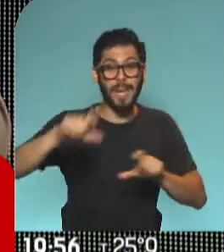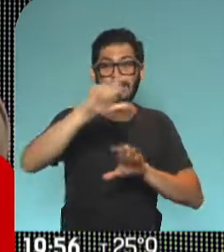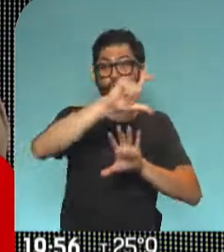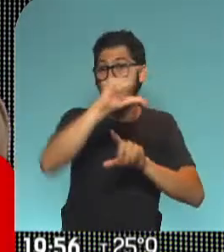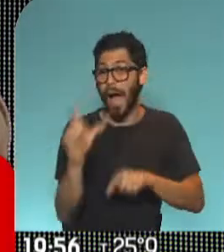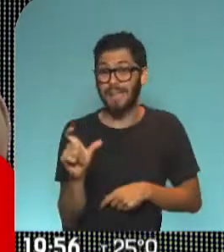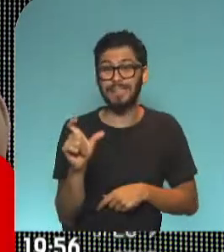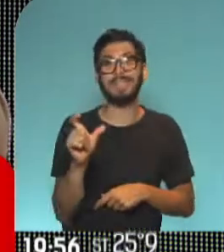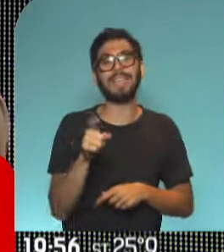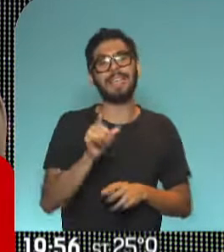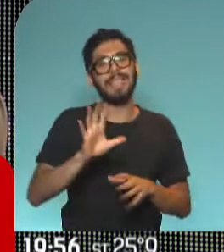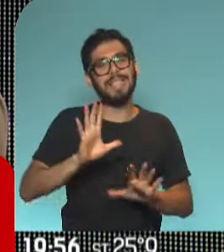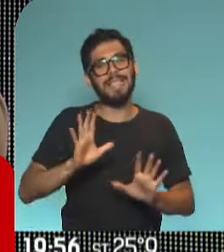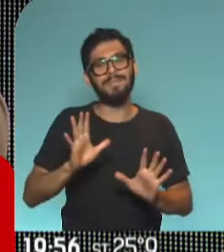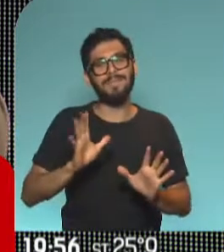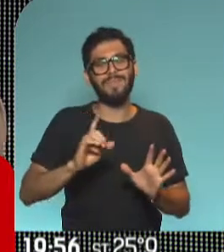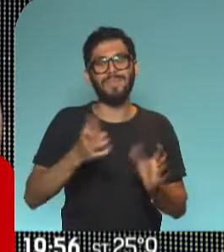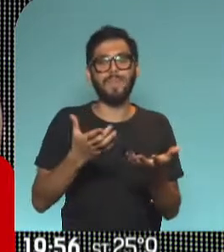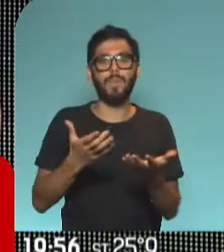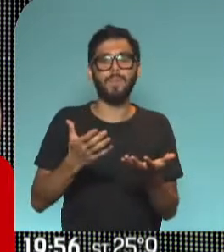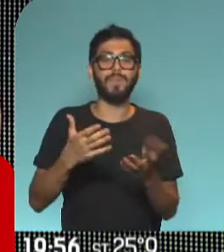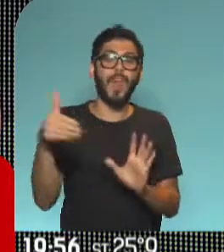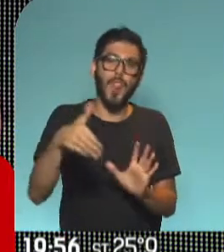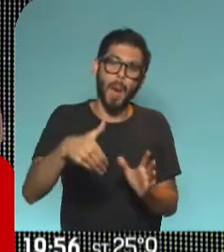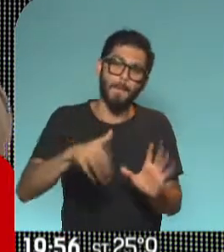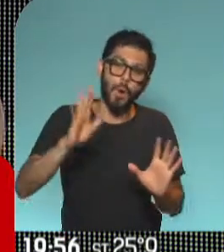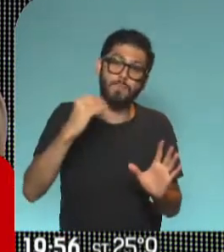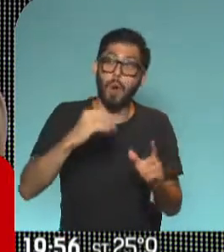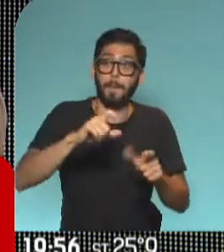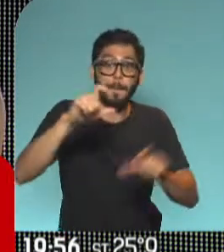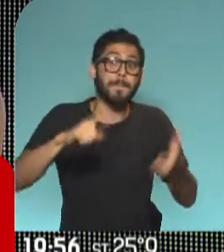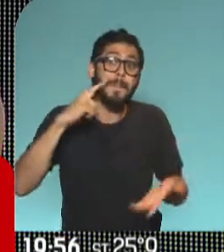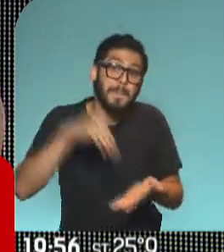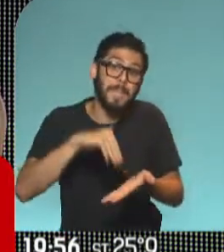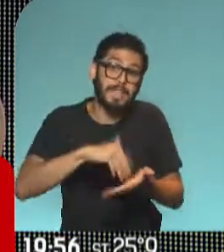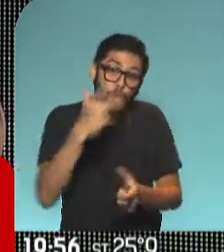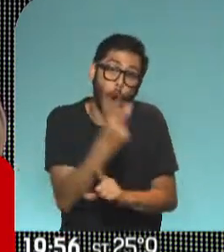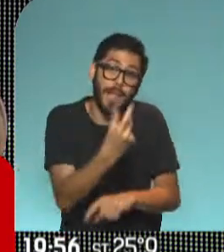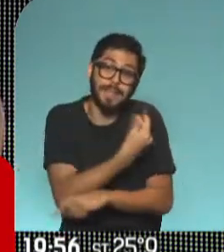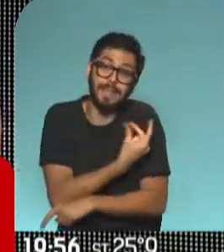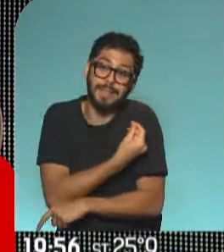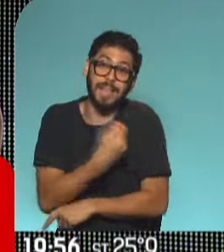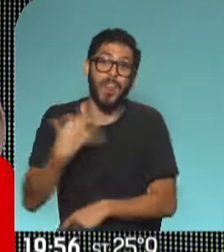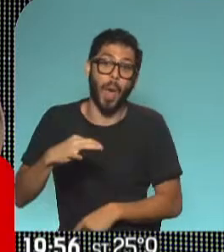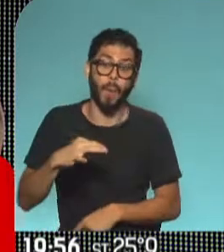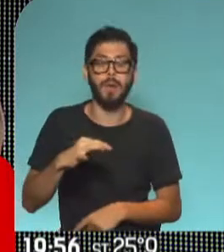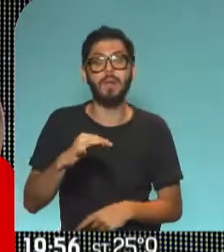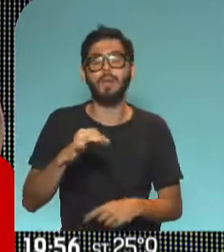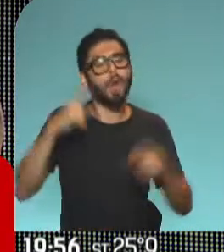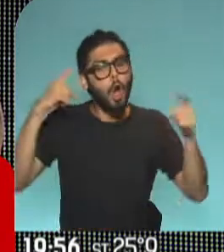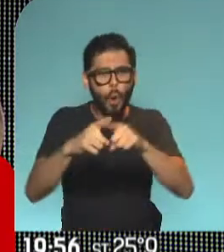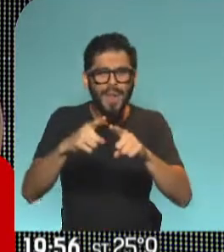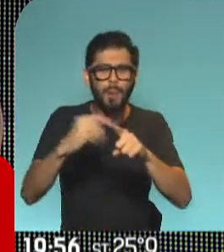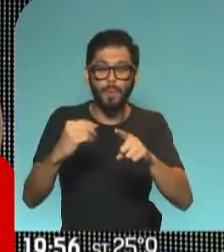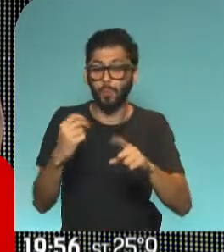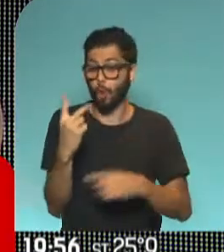el proceso no tiene la misma velocidad porque hay que inmunizar millones de personas. Pero la expectativa es que avancemos lo más posible